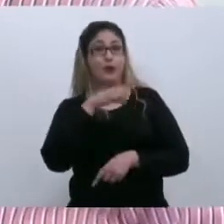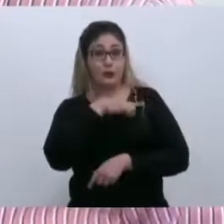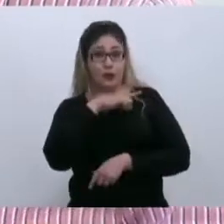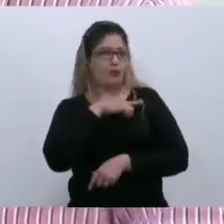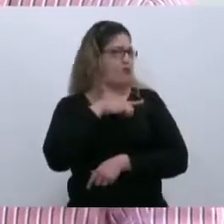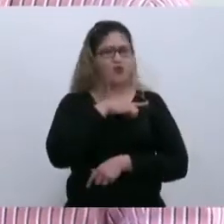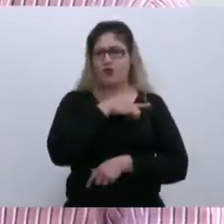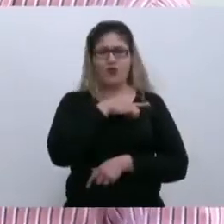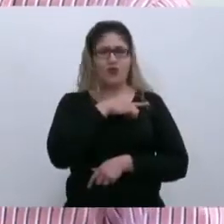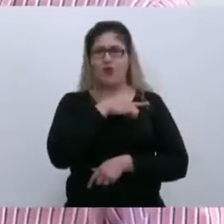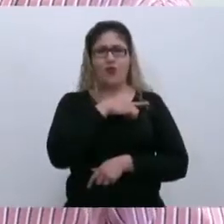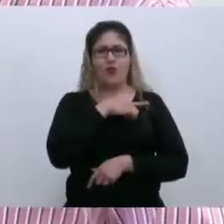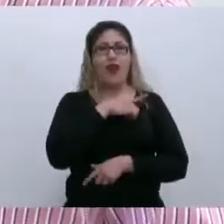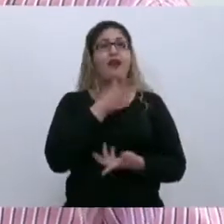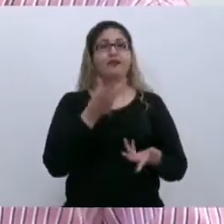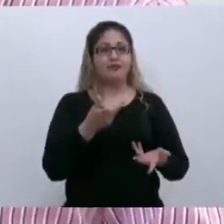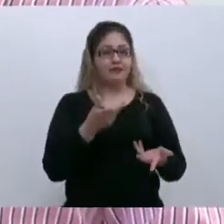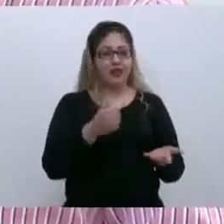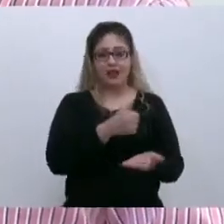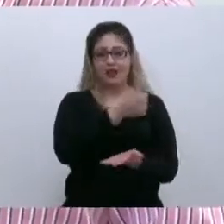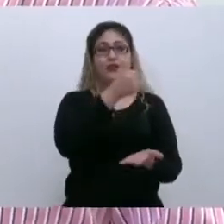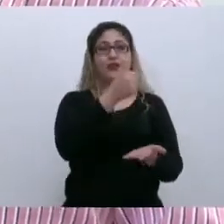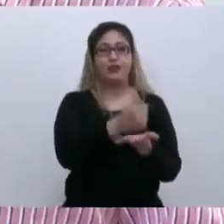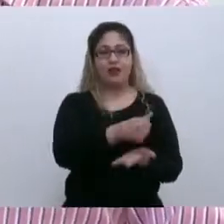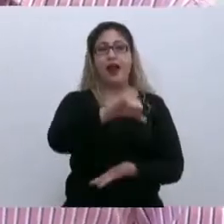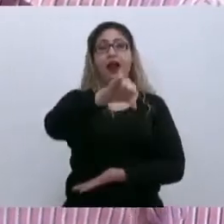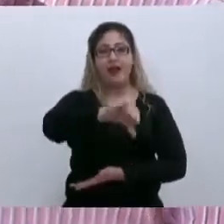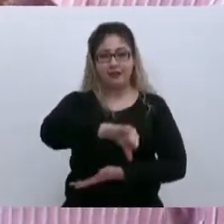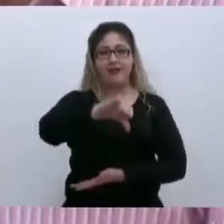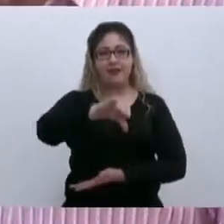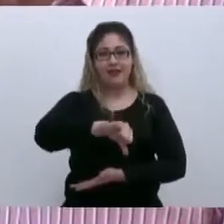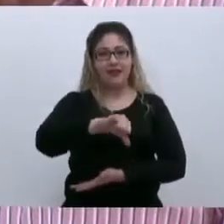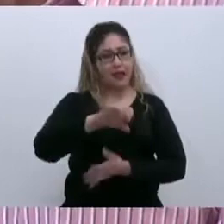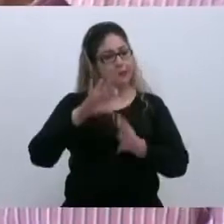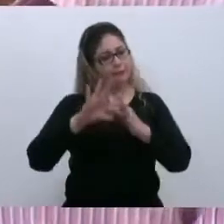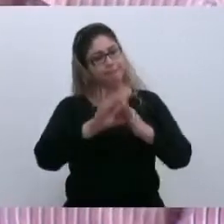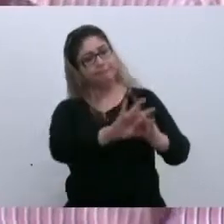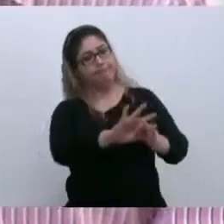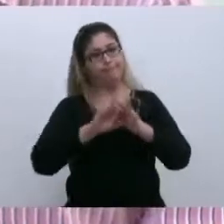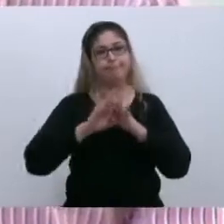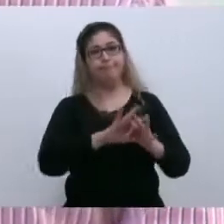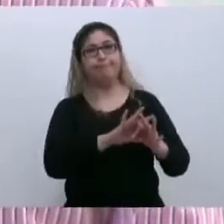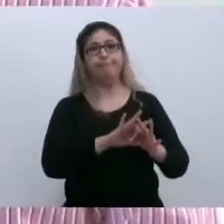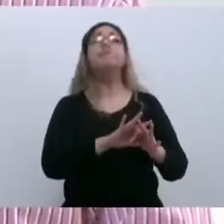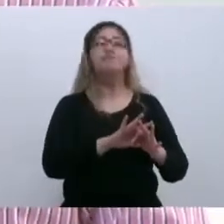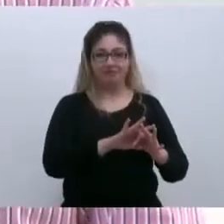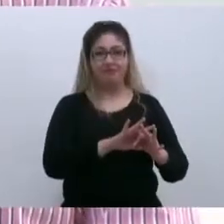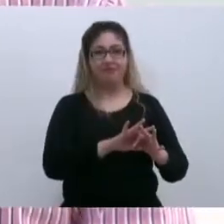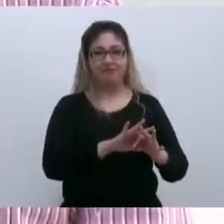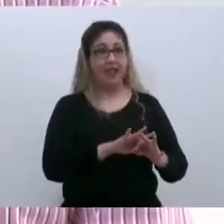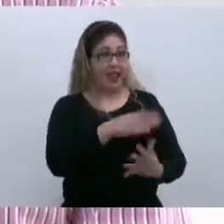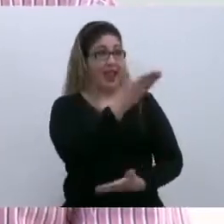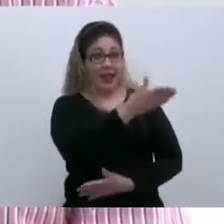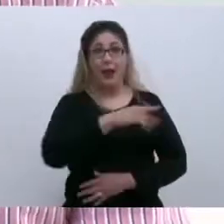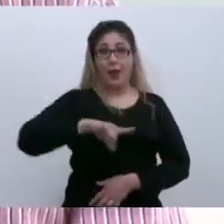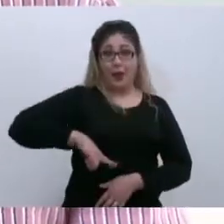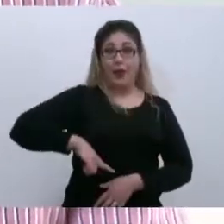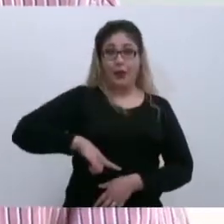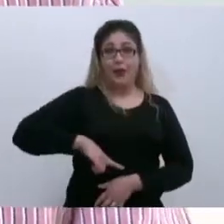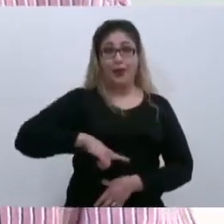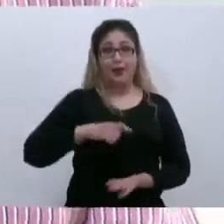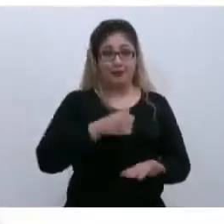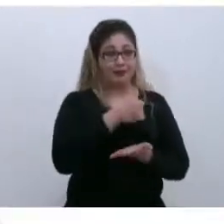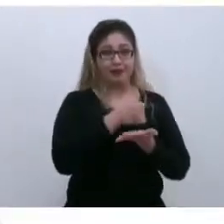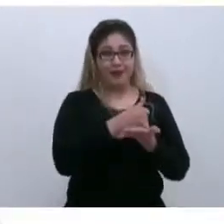decir que tienen un gobernador que es muy perseverante,